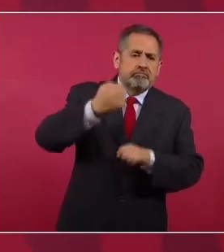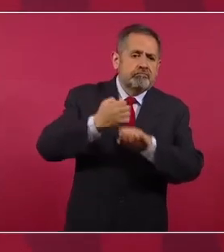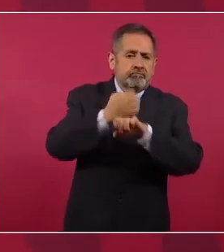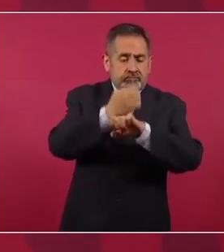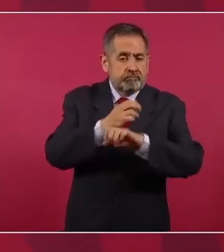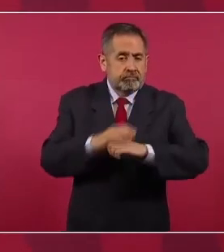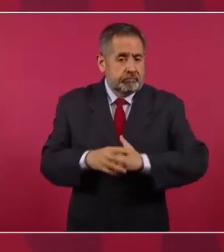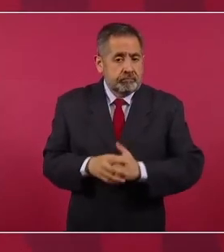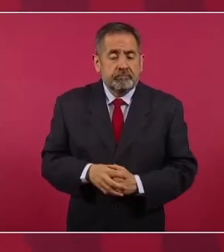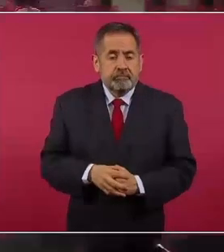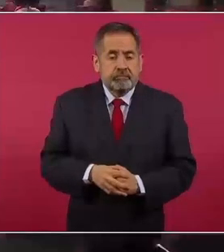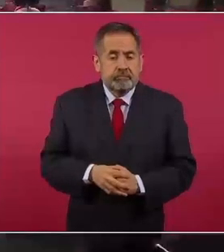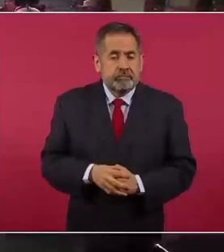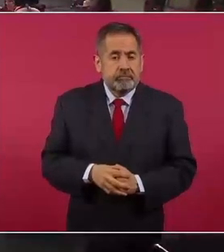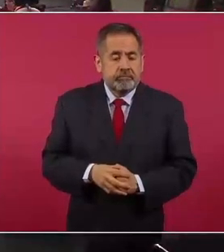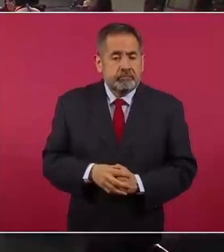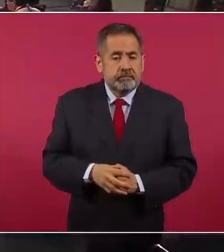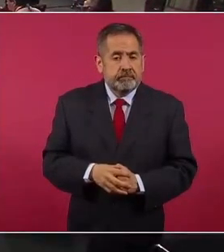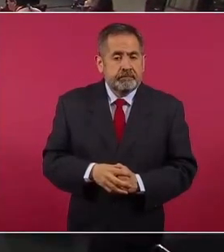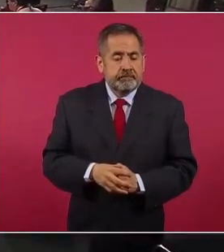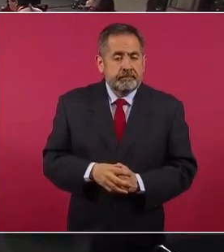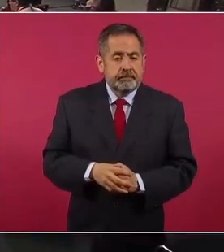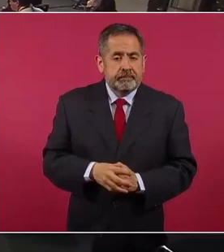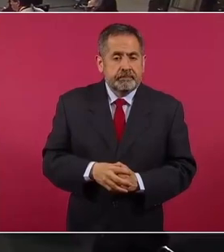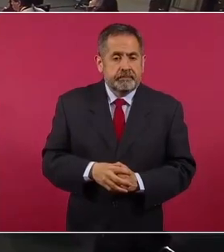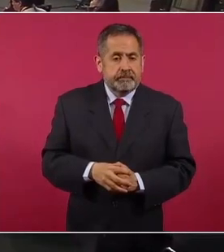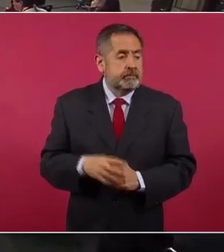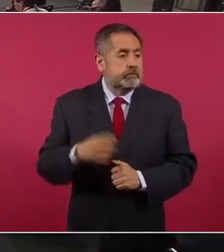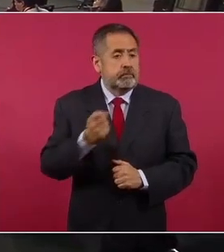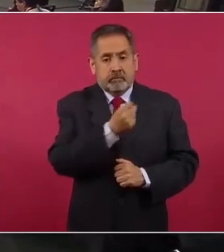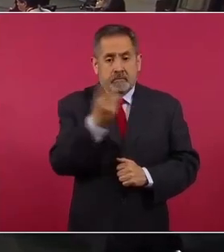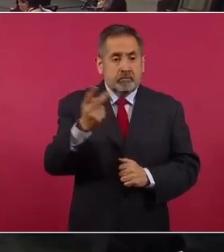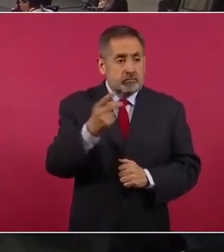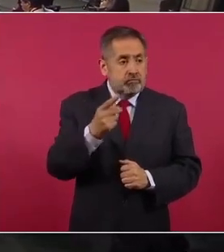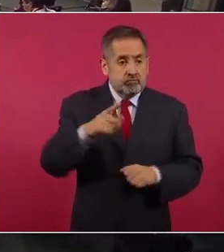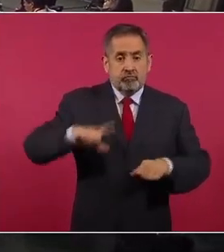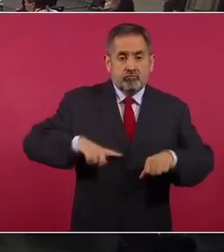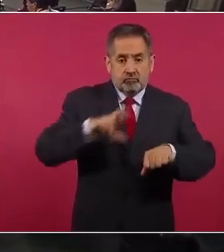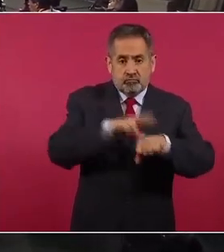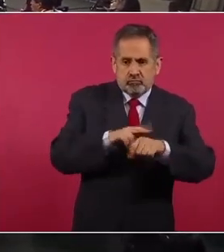hay unos que están casi al 100,